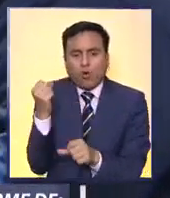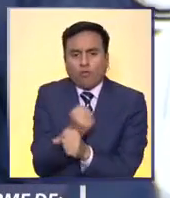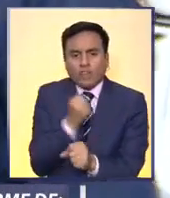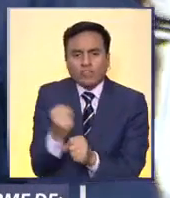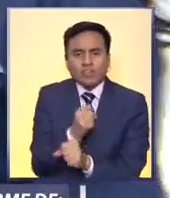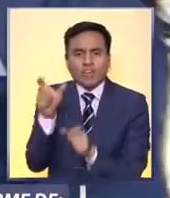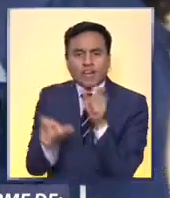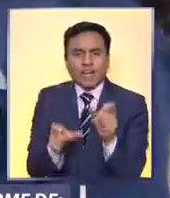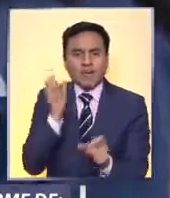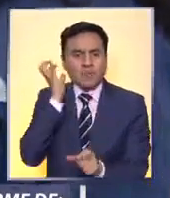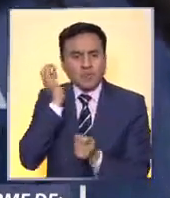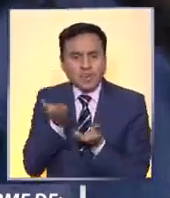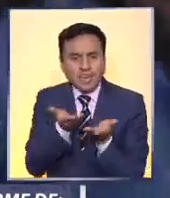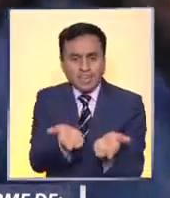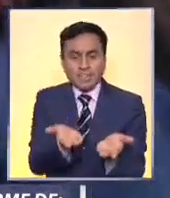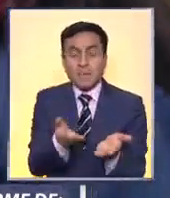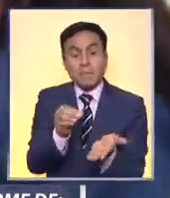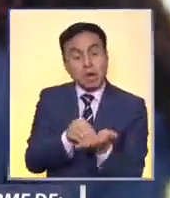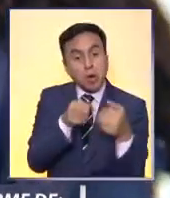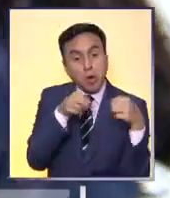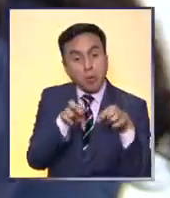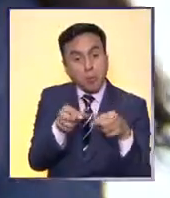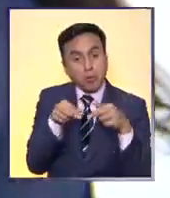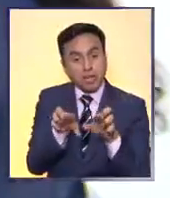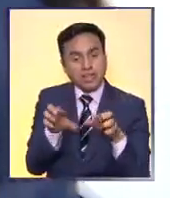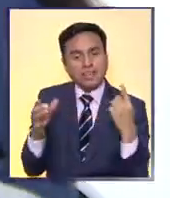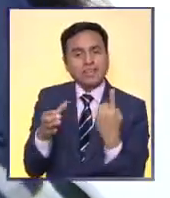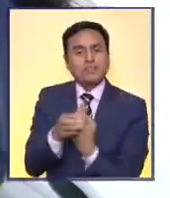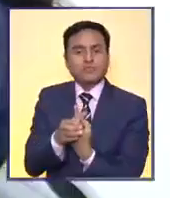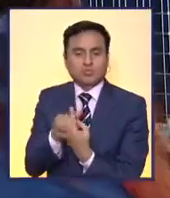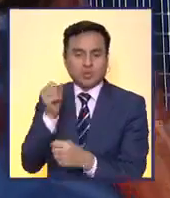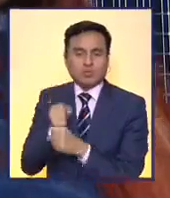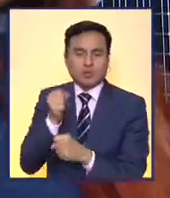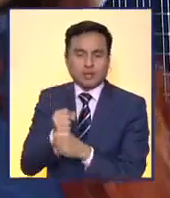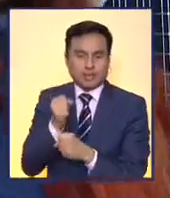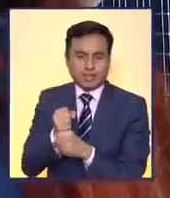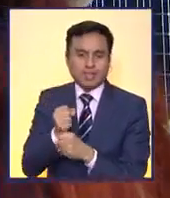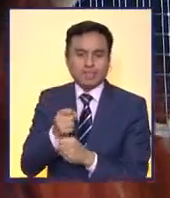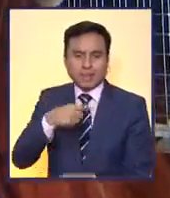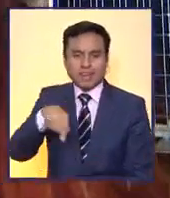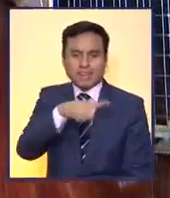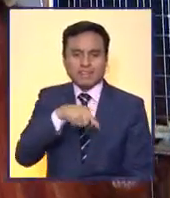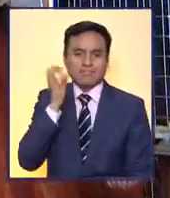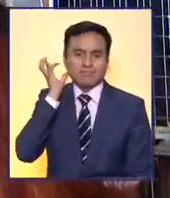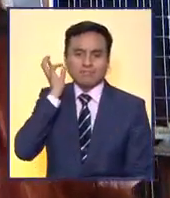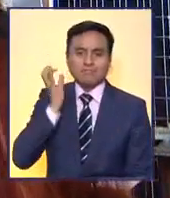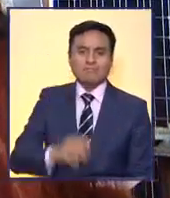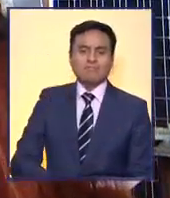mujeres y ofrecen más oportunidades de inclusión laboral para ellas.